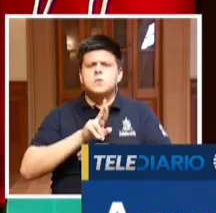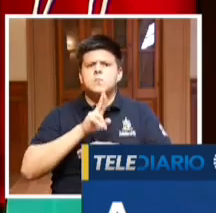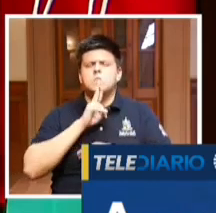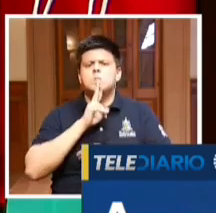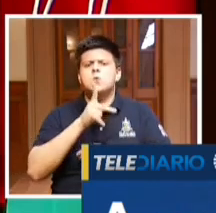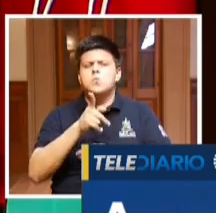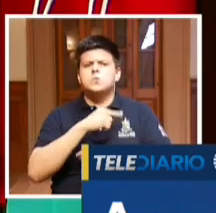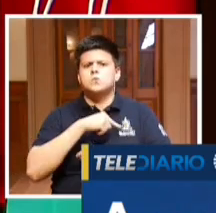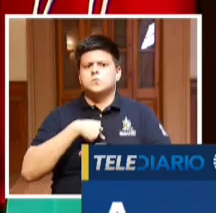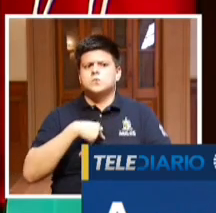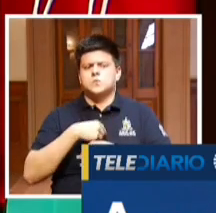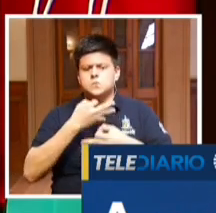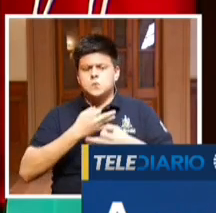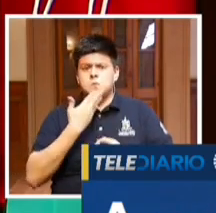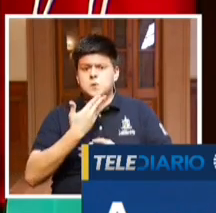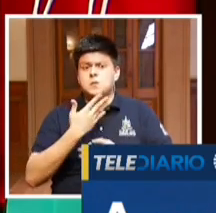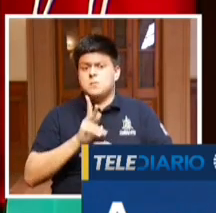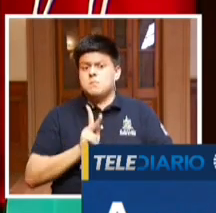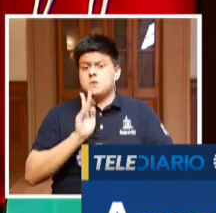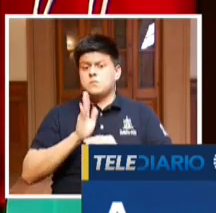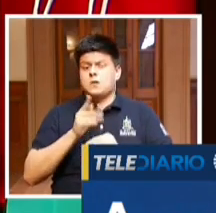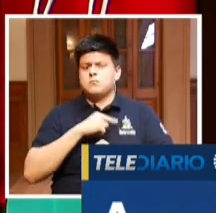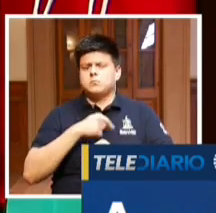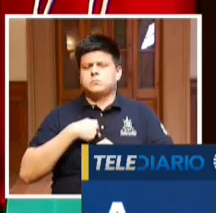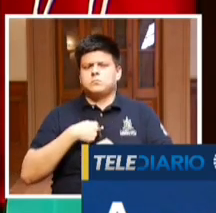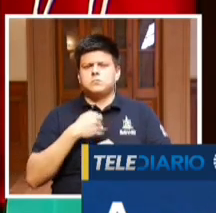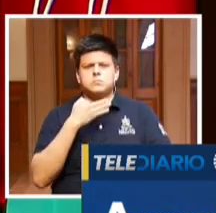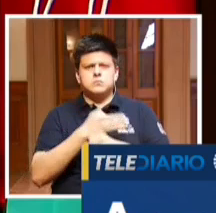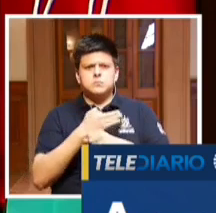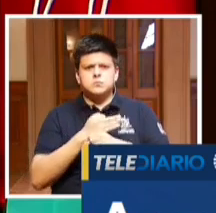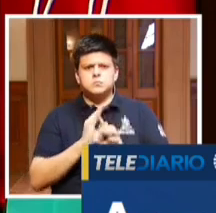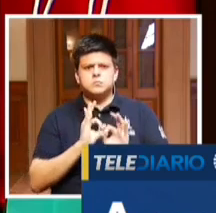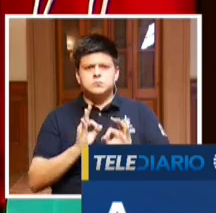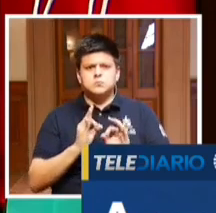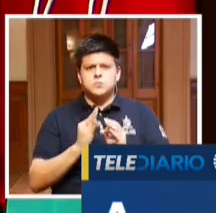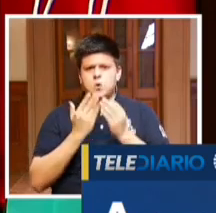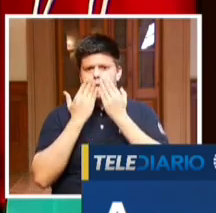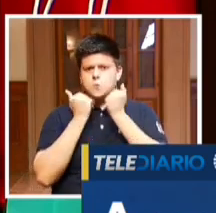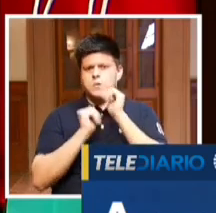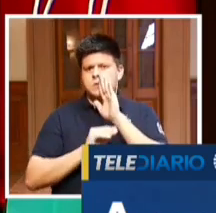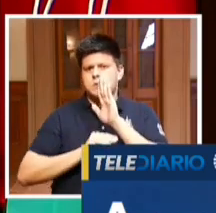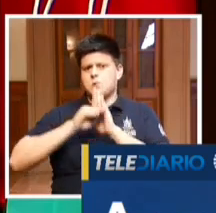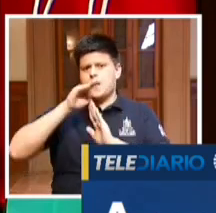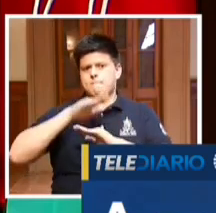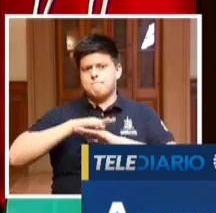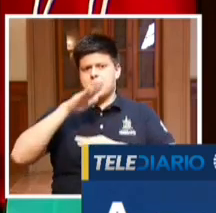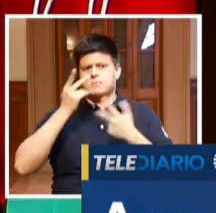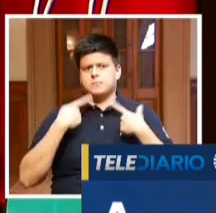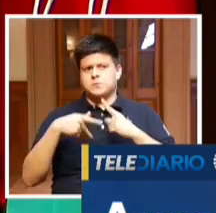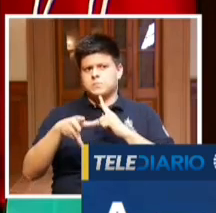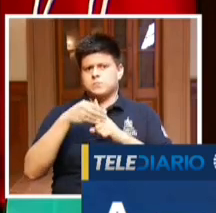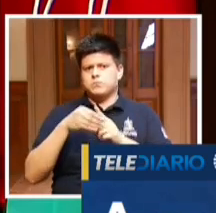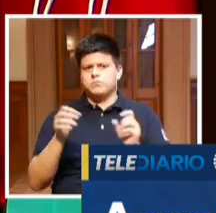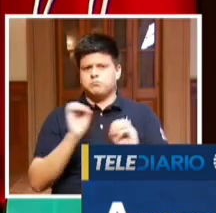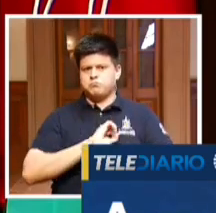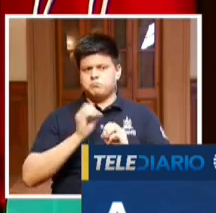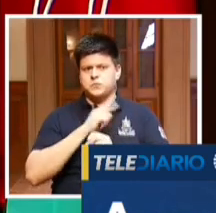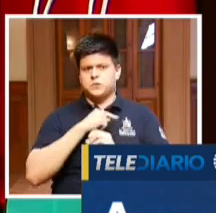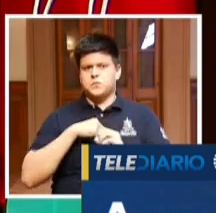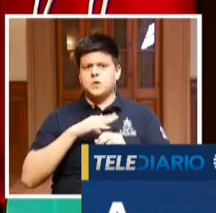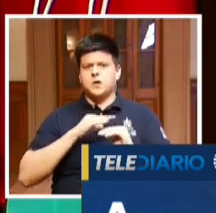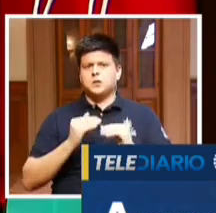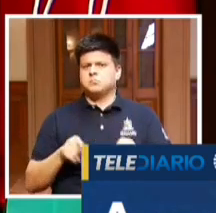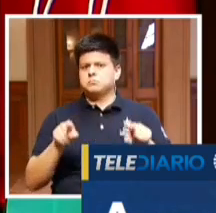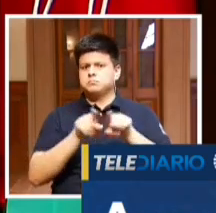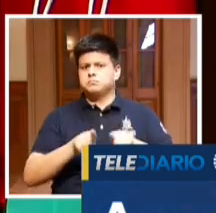por lo pronto hemos logrado de alguna manera no tener incrementos de casos y hemos mantenido unas